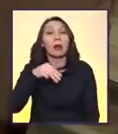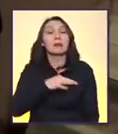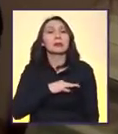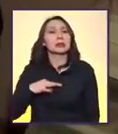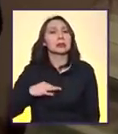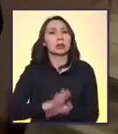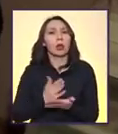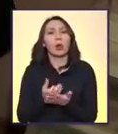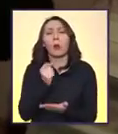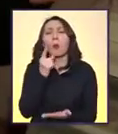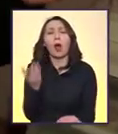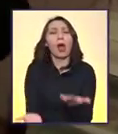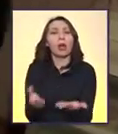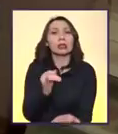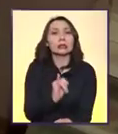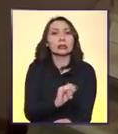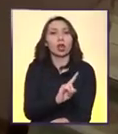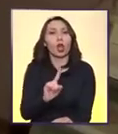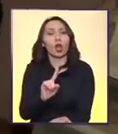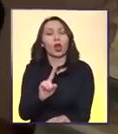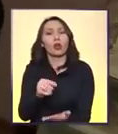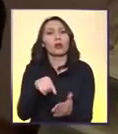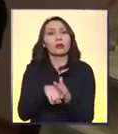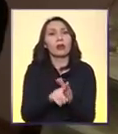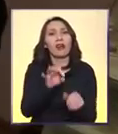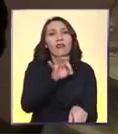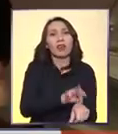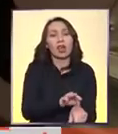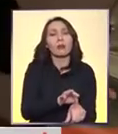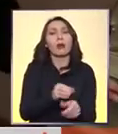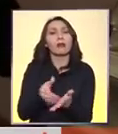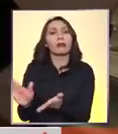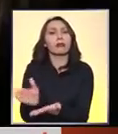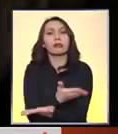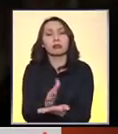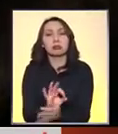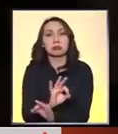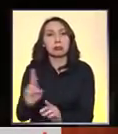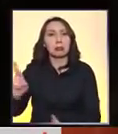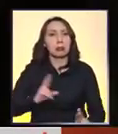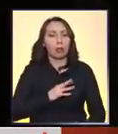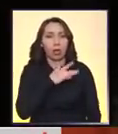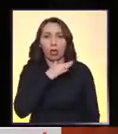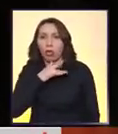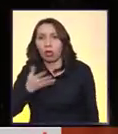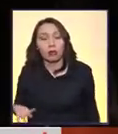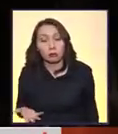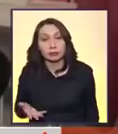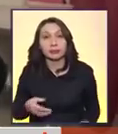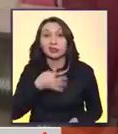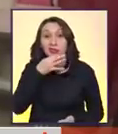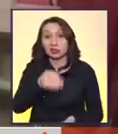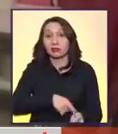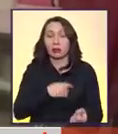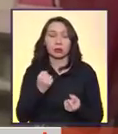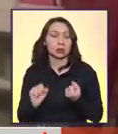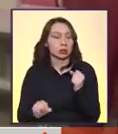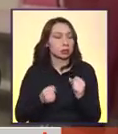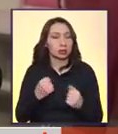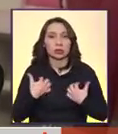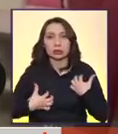ustedes aplican para dejar entrar o dejar fuera una enfermedad. Y nadie te da una respuesta. Paulina dice que como familia están desesperados.